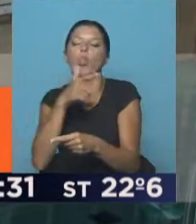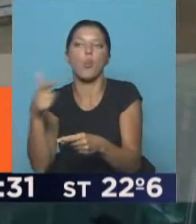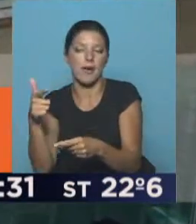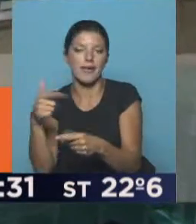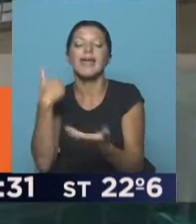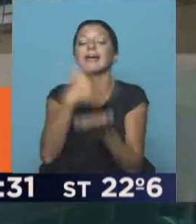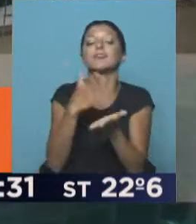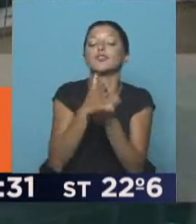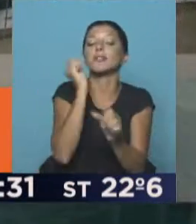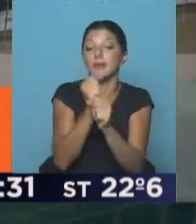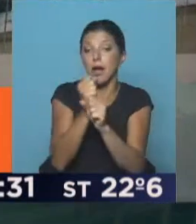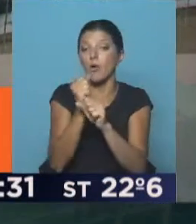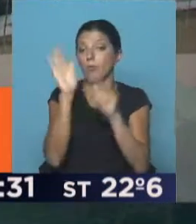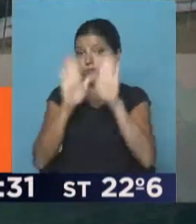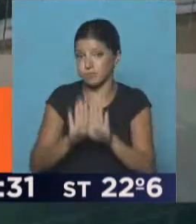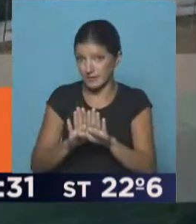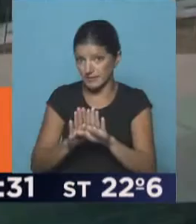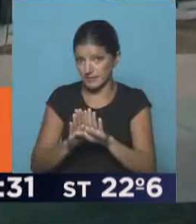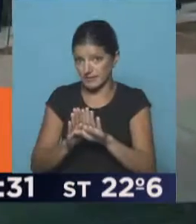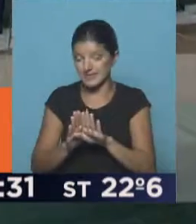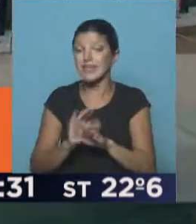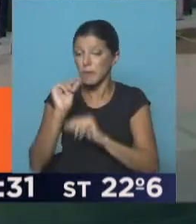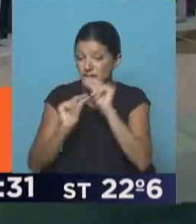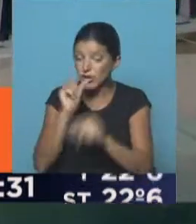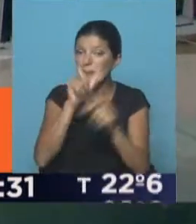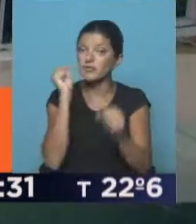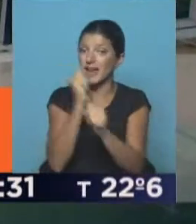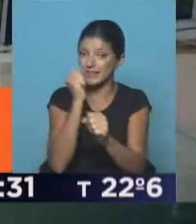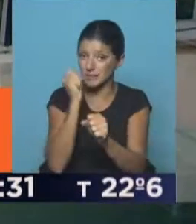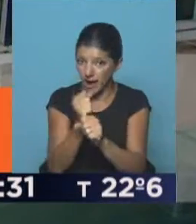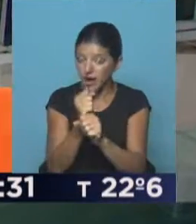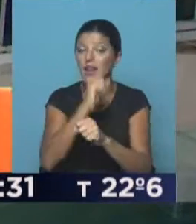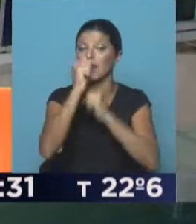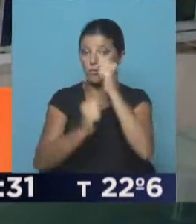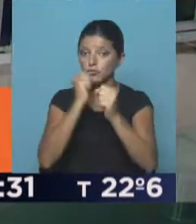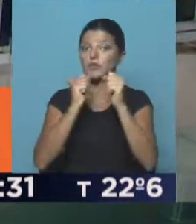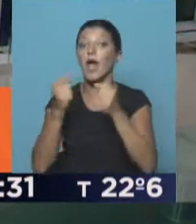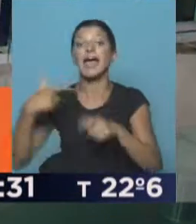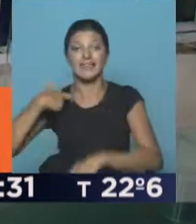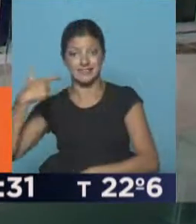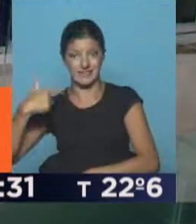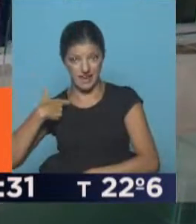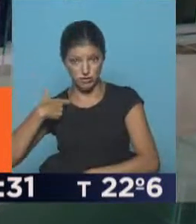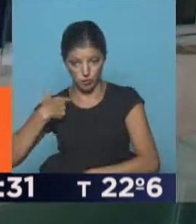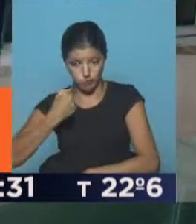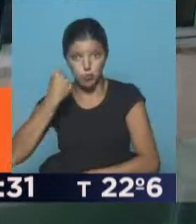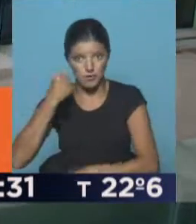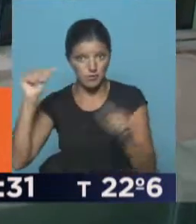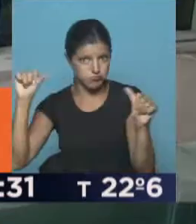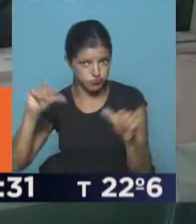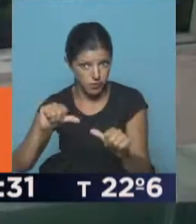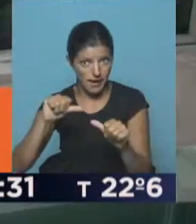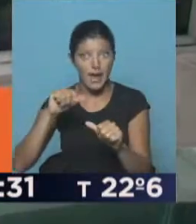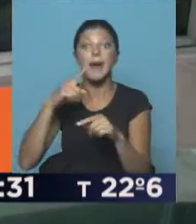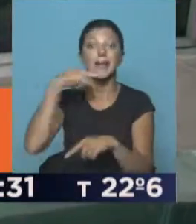trabajadora organizada. Está en declive. Cada vez hay menos trabajadores industriales organizados en sindicatos fuertes en Alemania y en el resto de Europa.